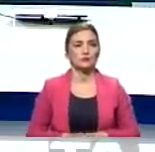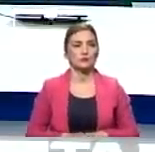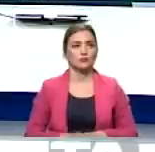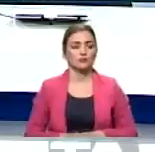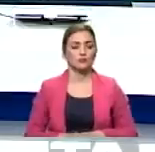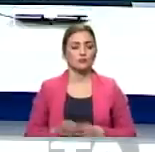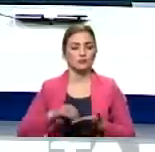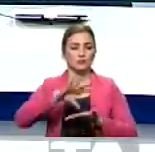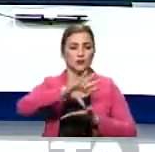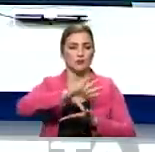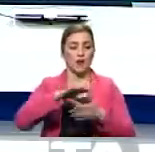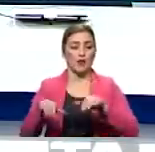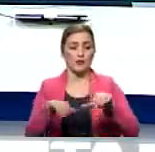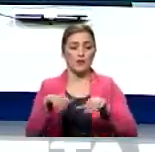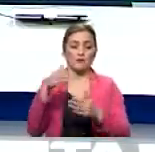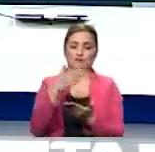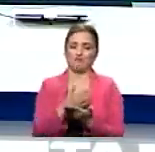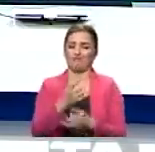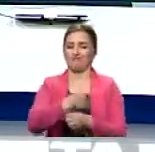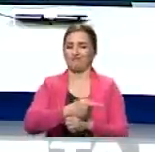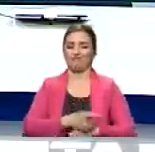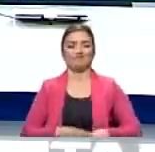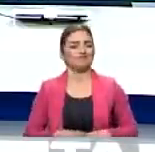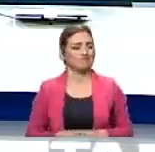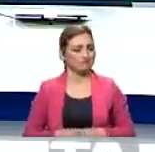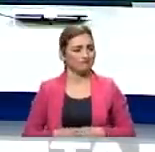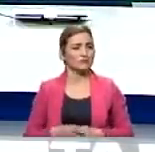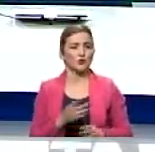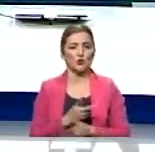actividades en la Asamblea Nacional por la disposición, sobre todo para